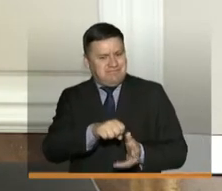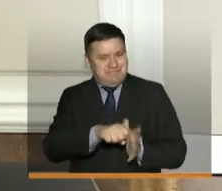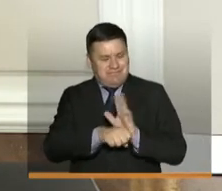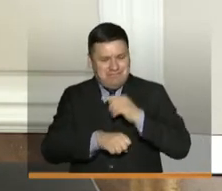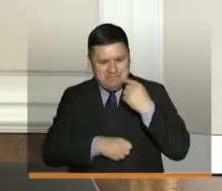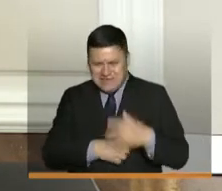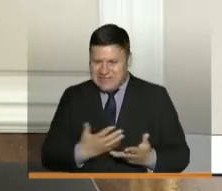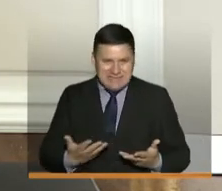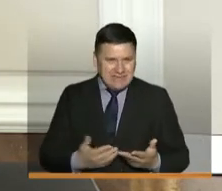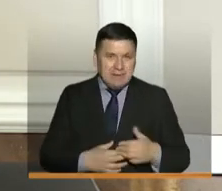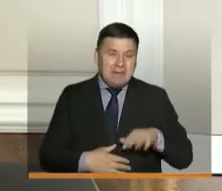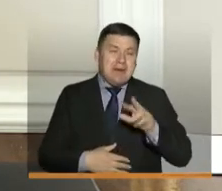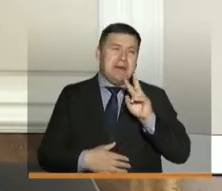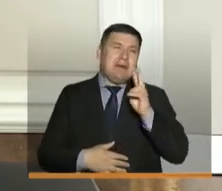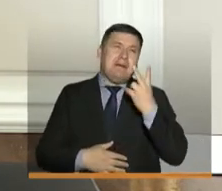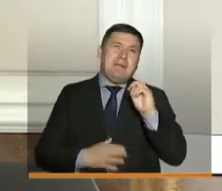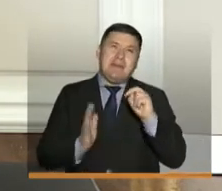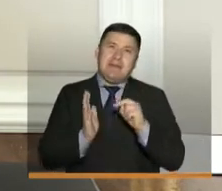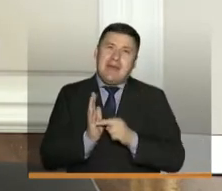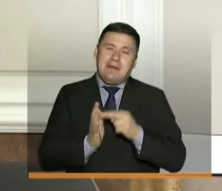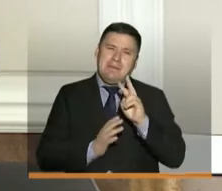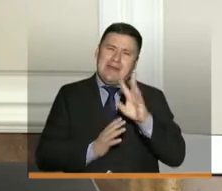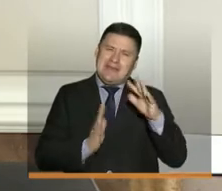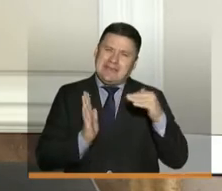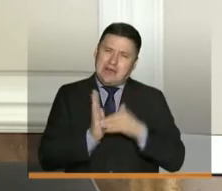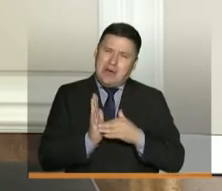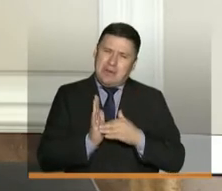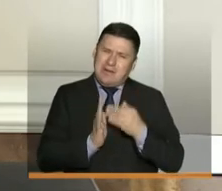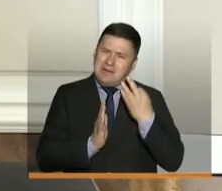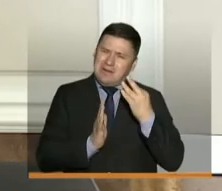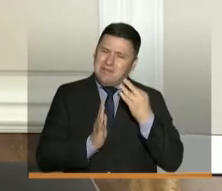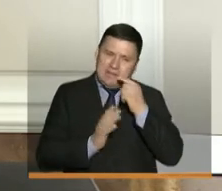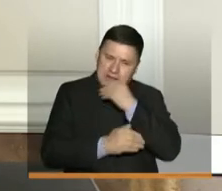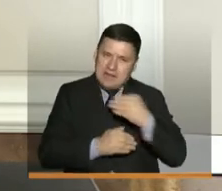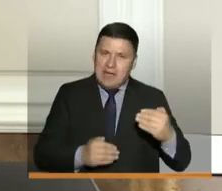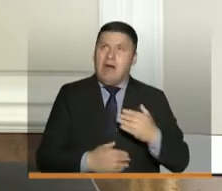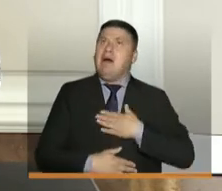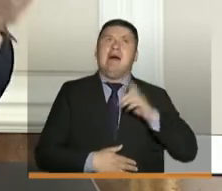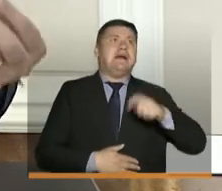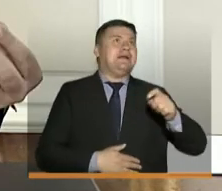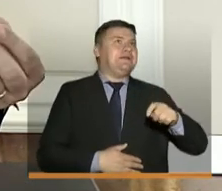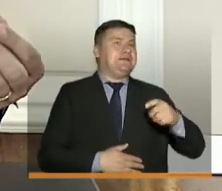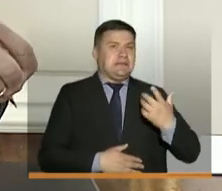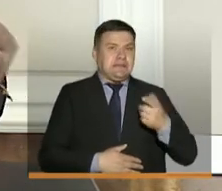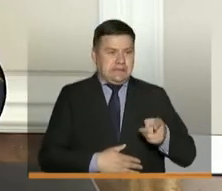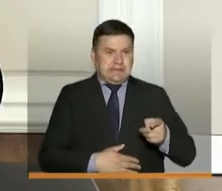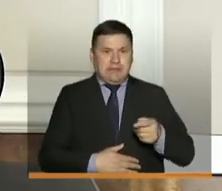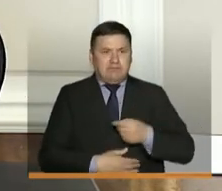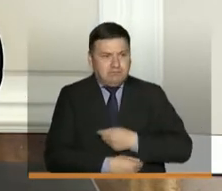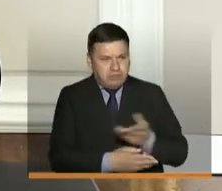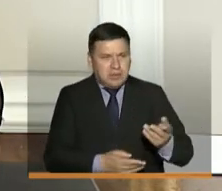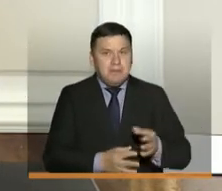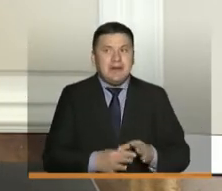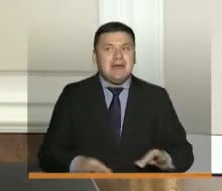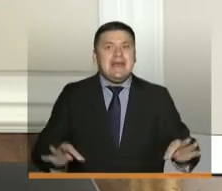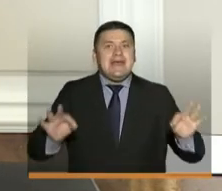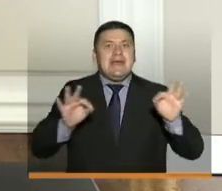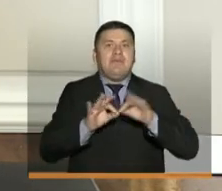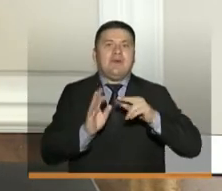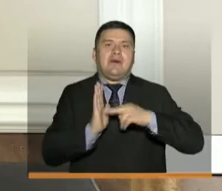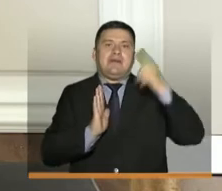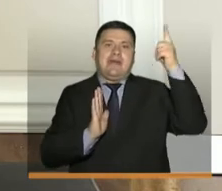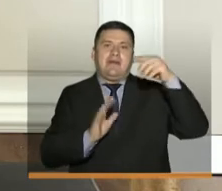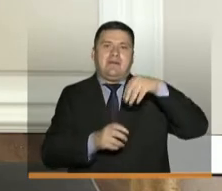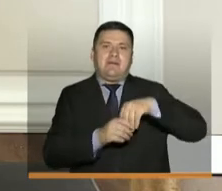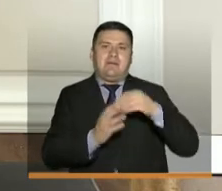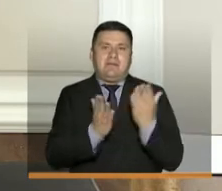de 25.000, 30.000 niños tengan el material adecuado, pero también que tengan la conectividad y tengan también la tecnología